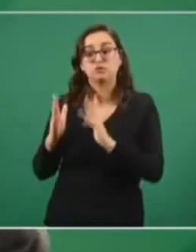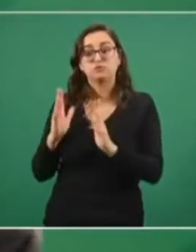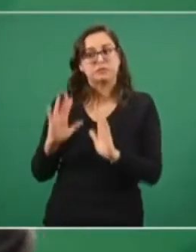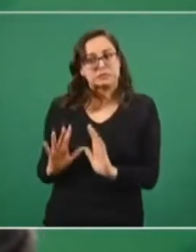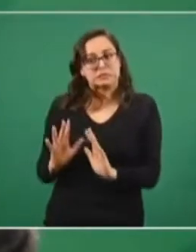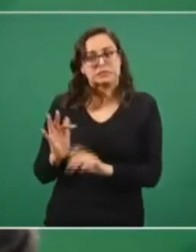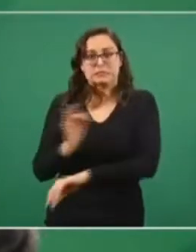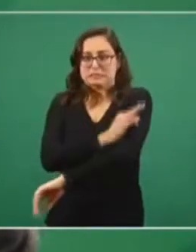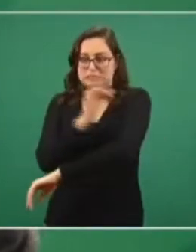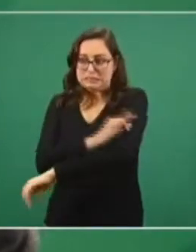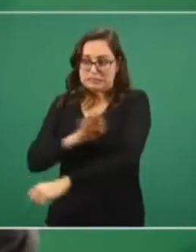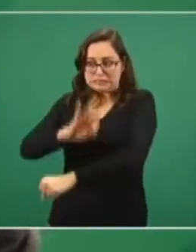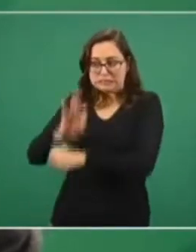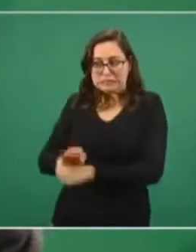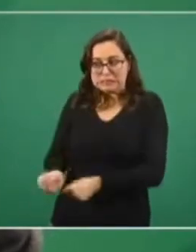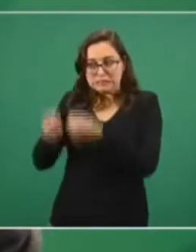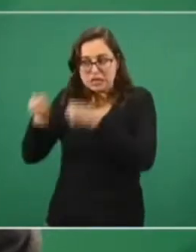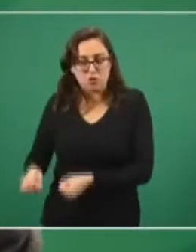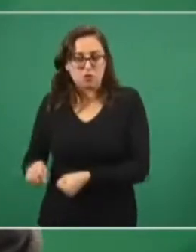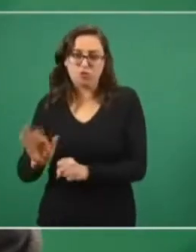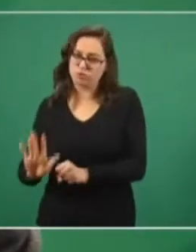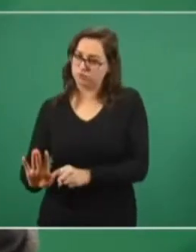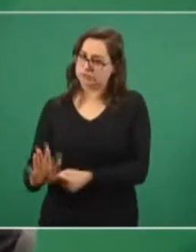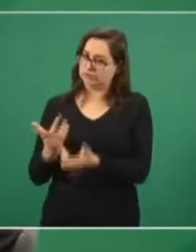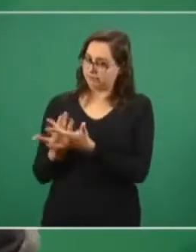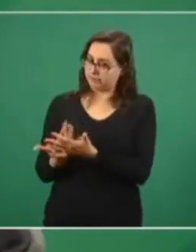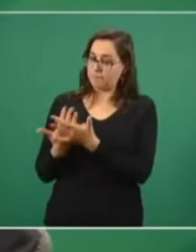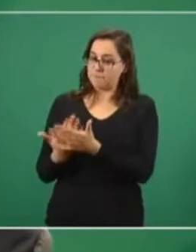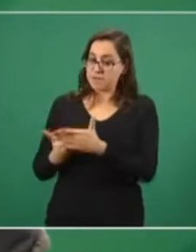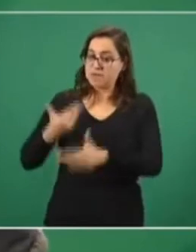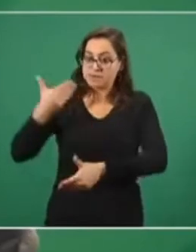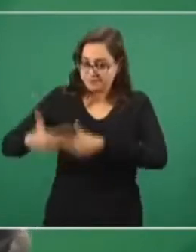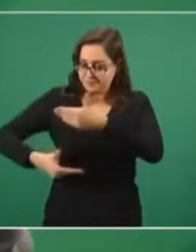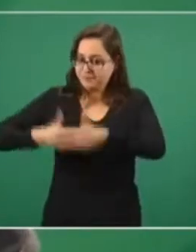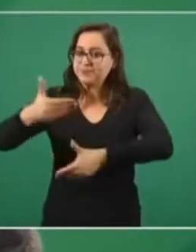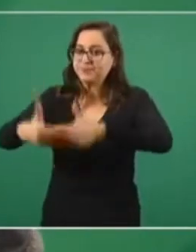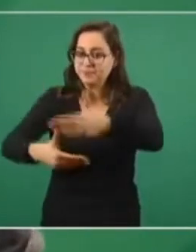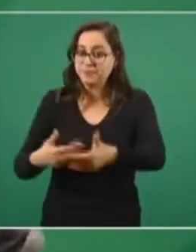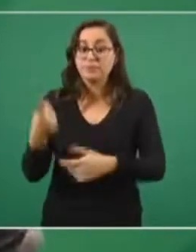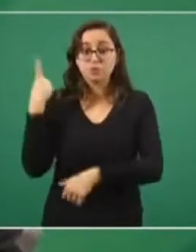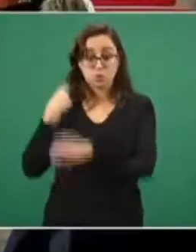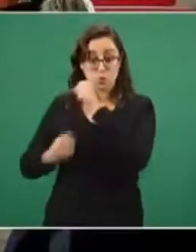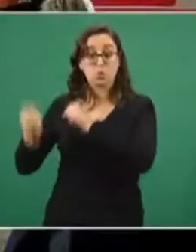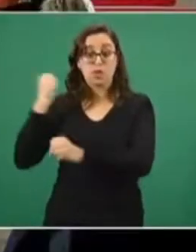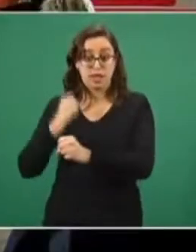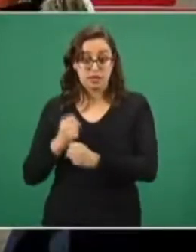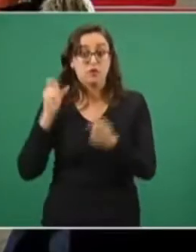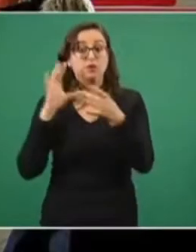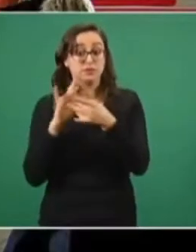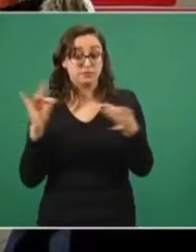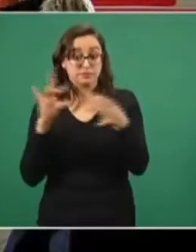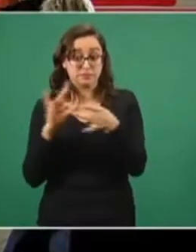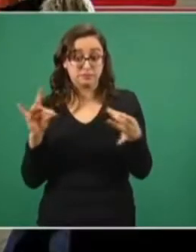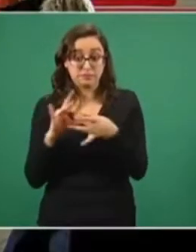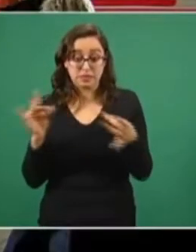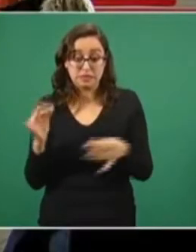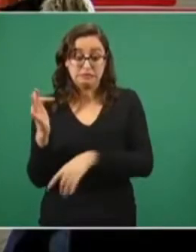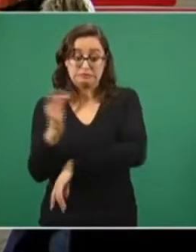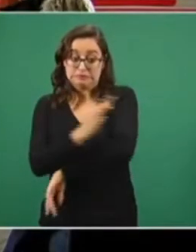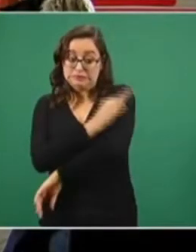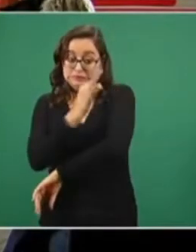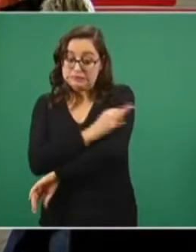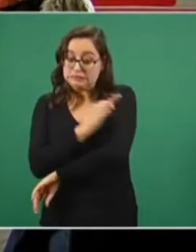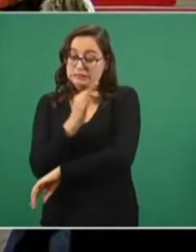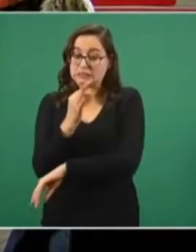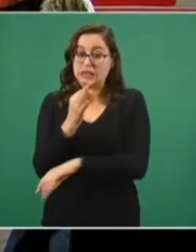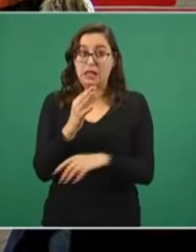sobre su seguridad y su eficacia. Entonces, ya habíamos comentado en el año pasado que aún no hay evidencia